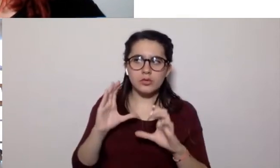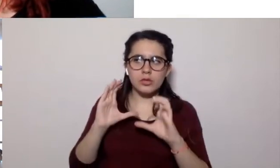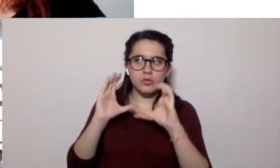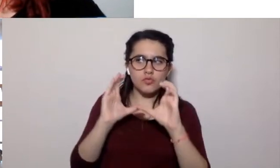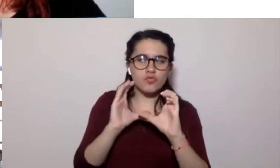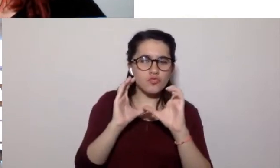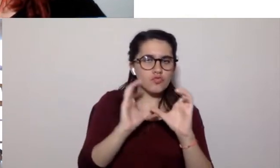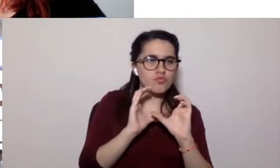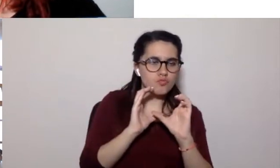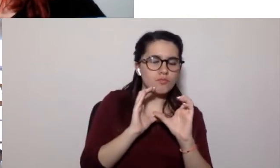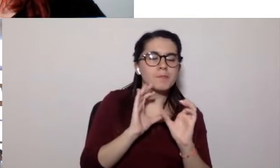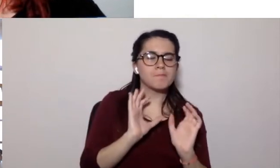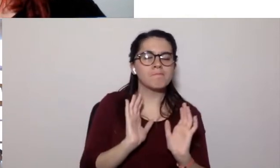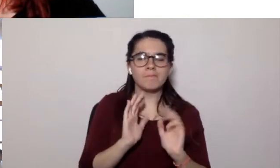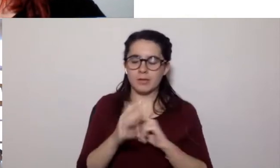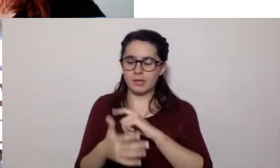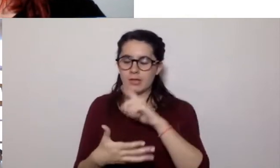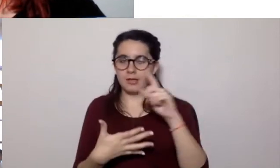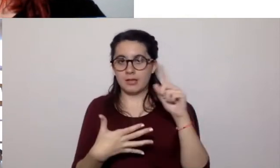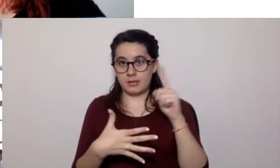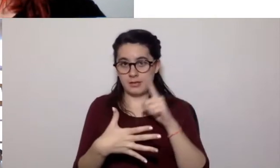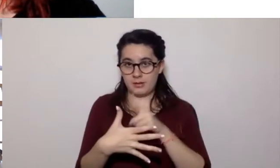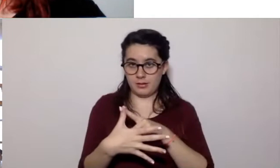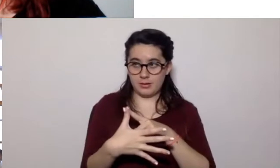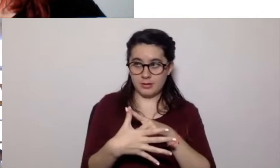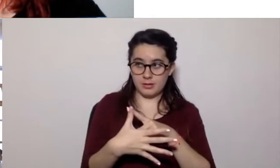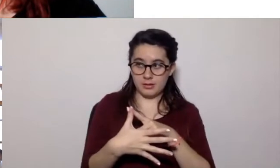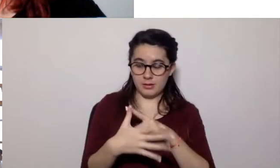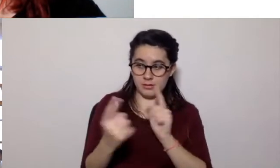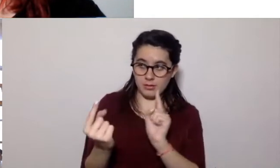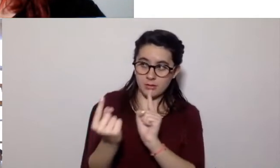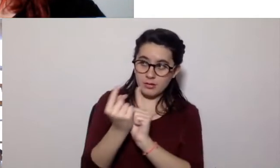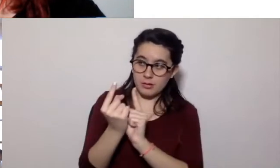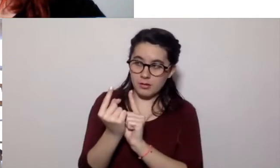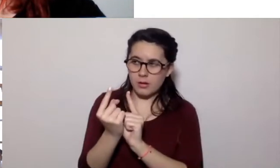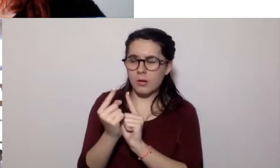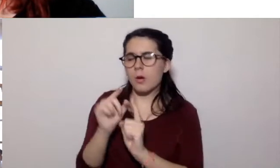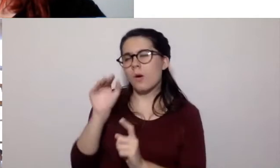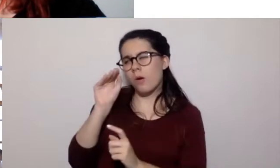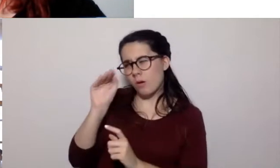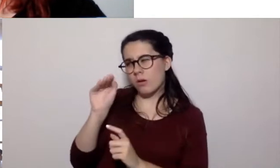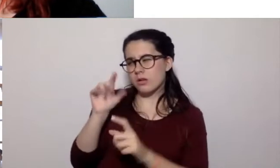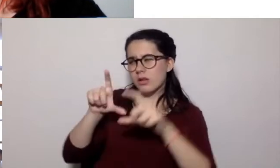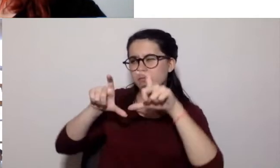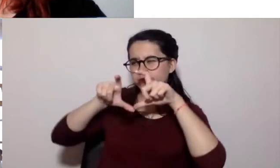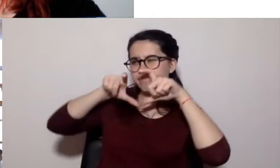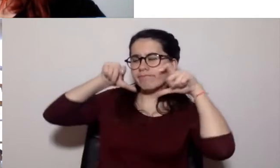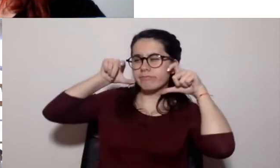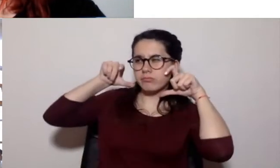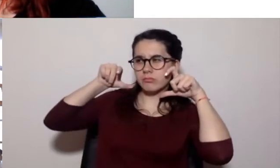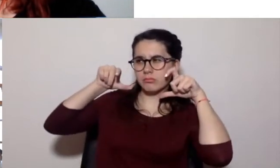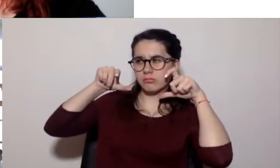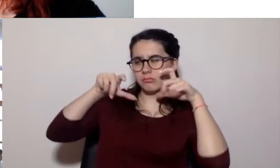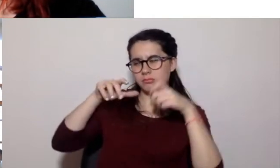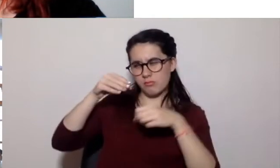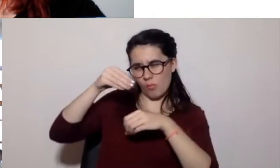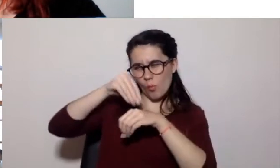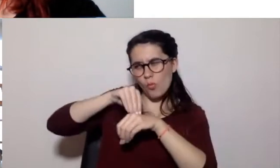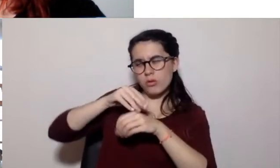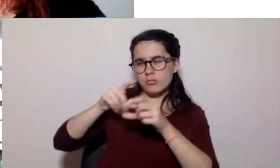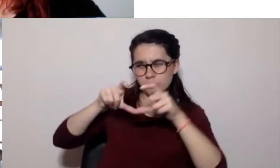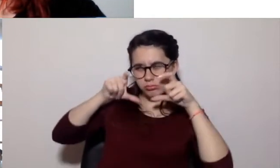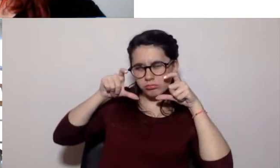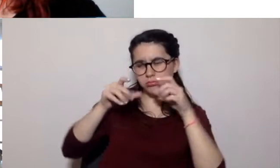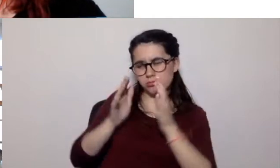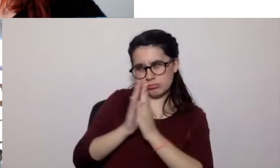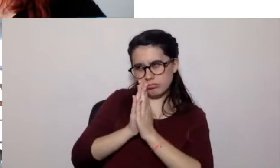¿Puedo decirle a alguien, está dentro de mi control decirle a alguien, porfa, ponte el tapabocas? Sí. ¿Está fuera de mi control que